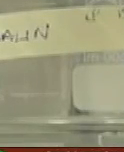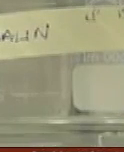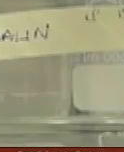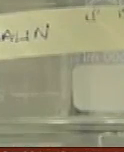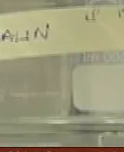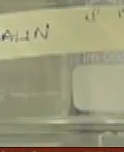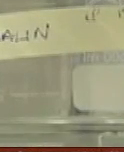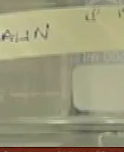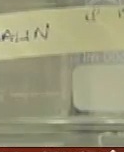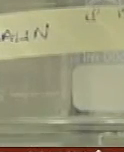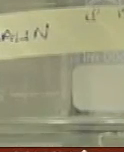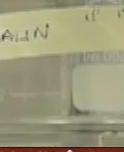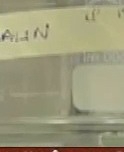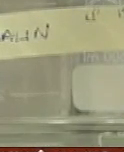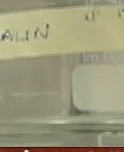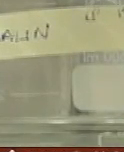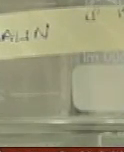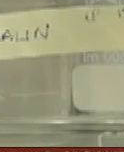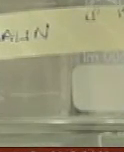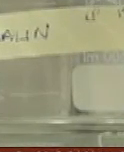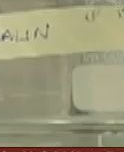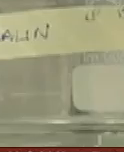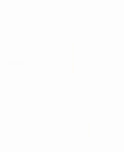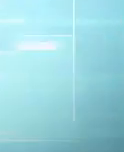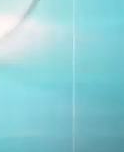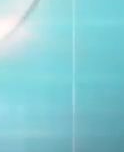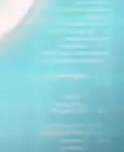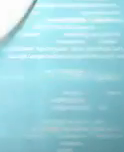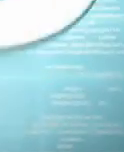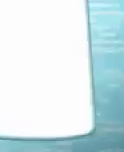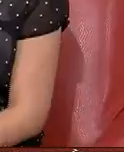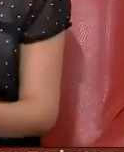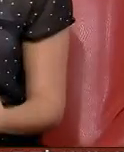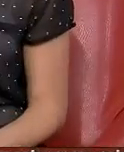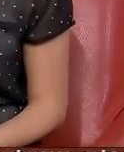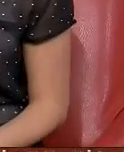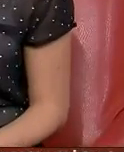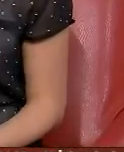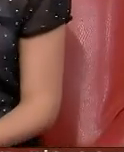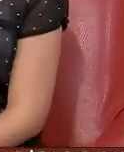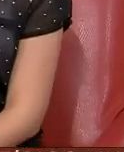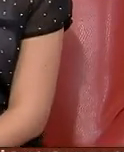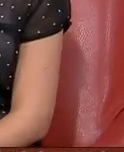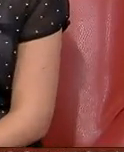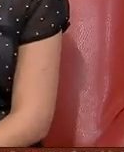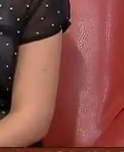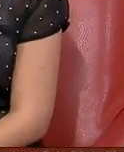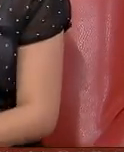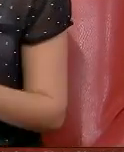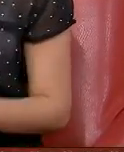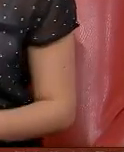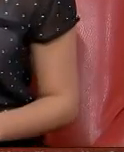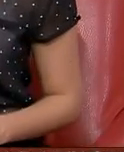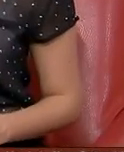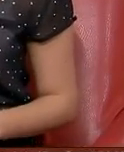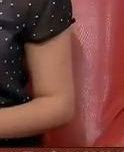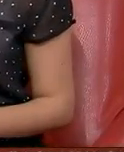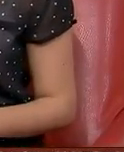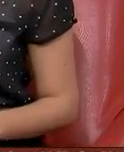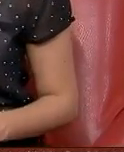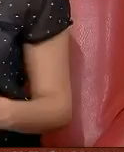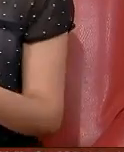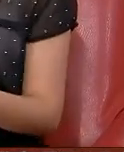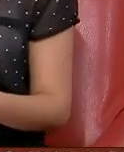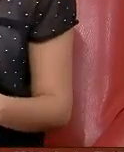cual al momento existen pocos tratamientos. Y bueno, este arenero virtual de la fundación es muy importante debido a